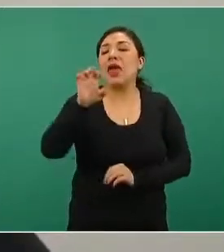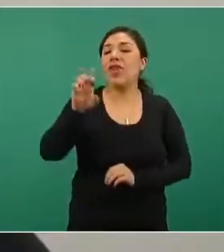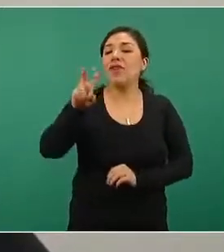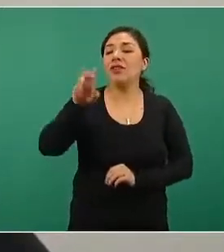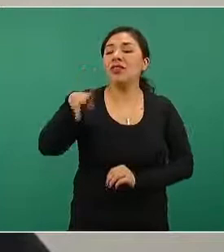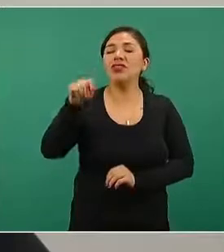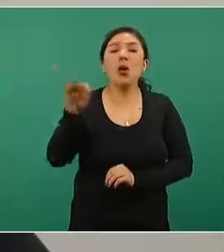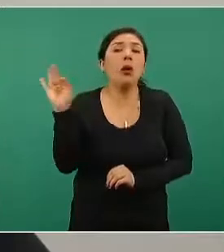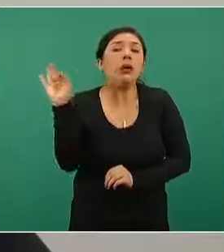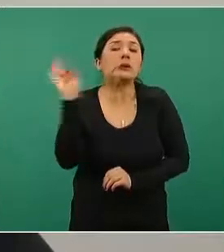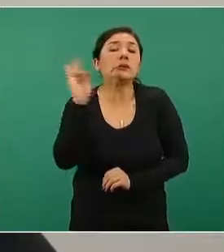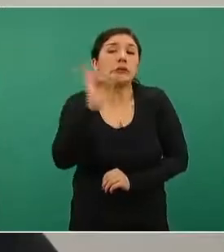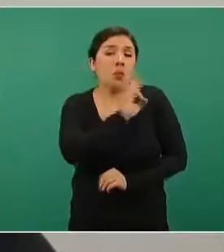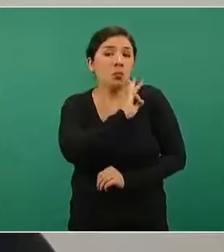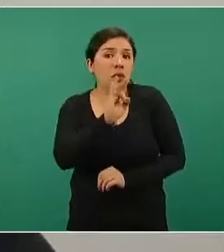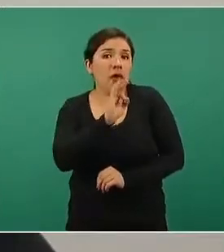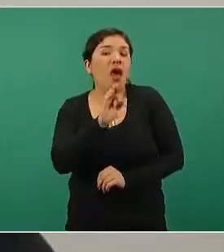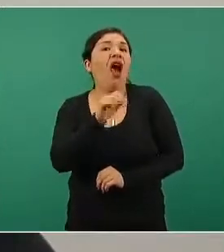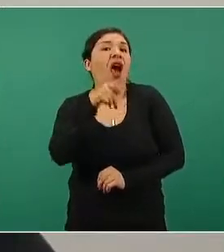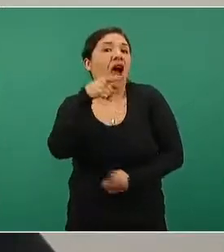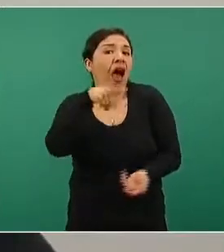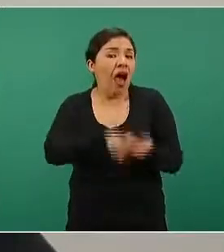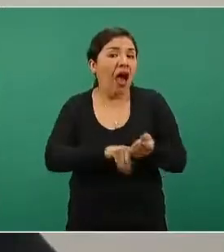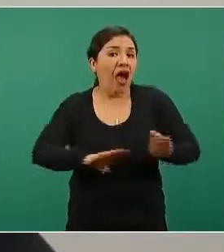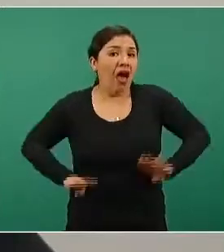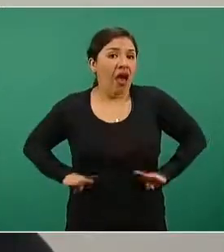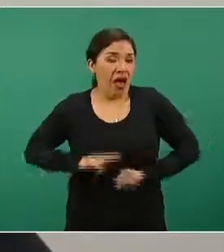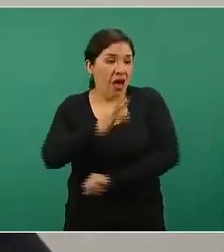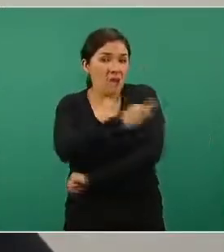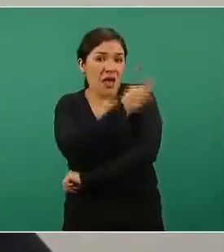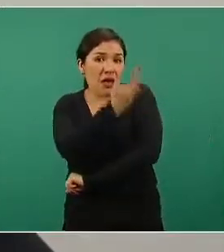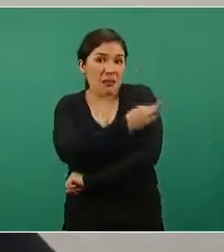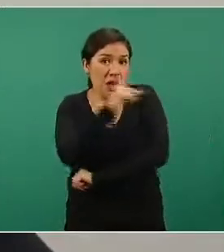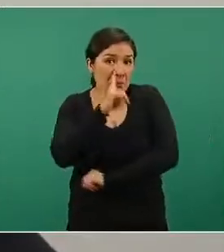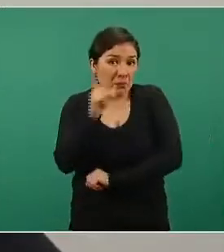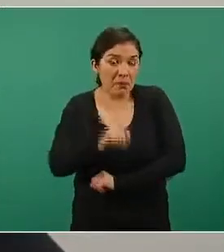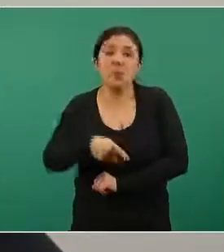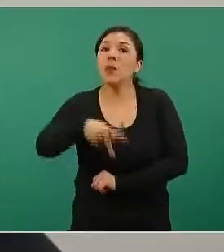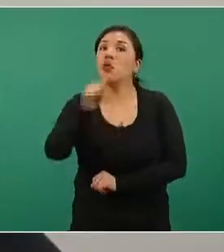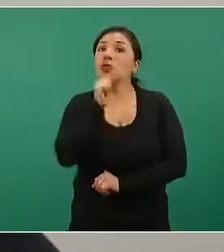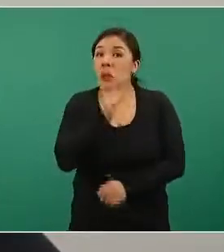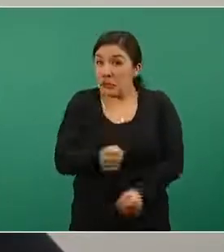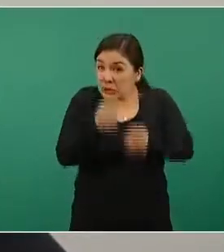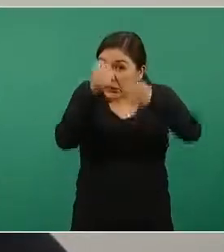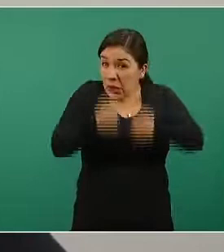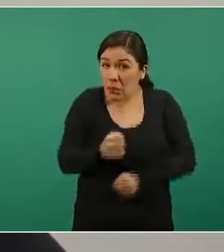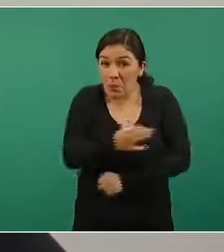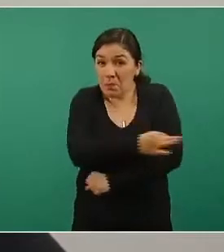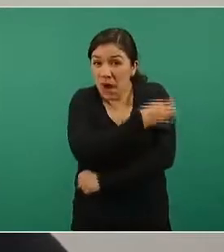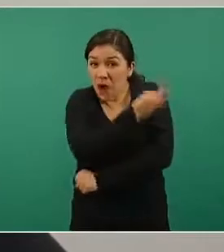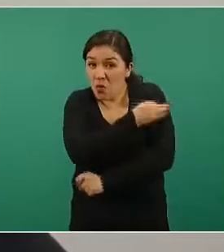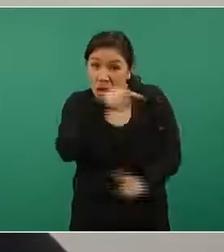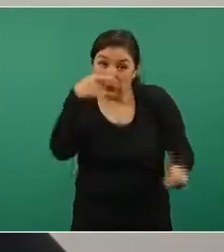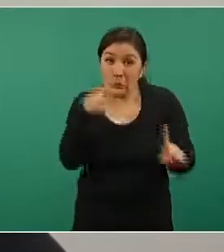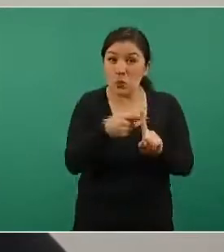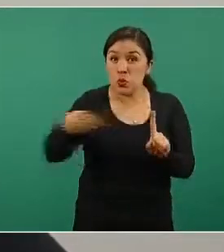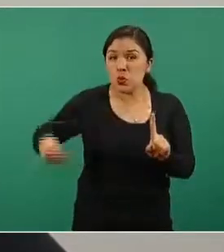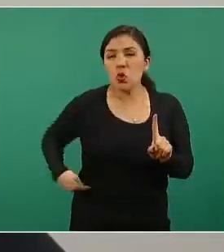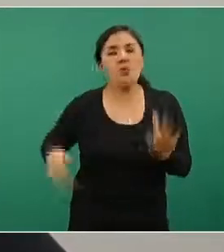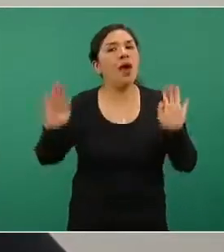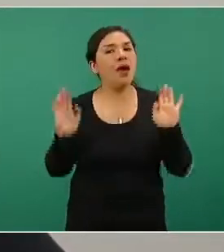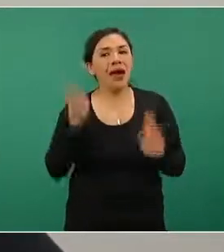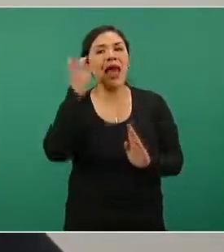atribuible, es decir, en este momento todavía no se conoce si efectivamente fue la vacuna la que causó esa vía grave. Esto